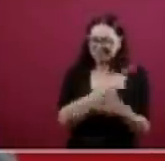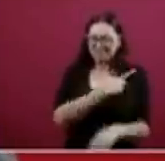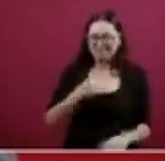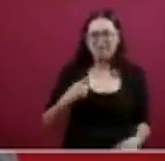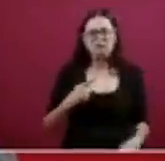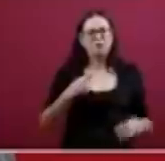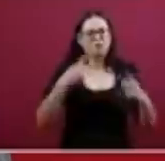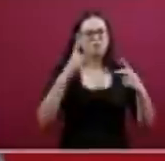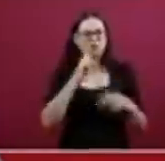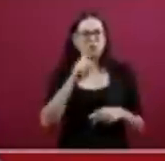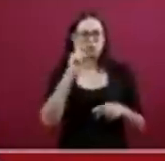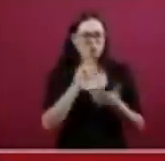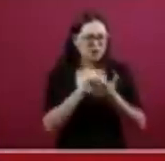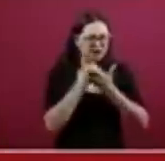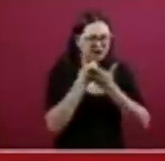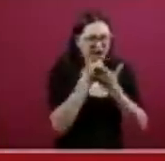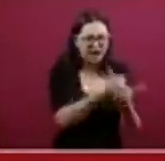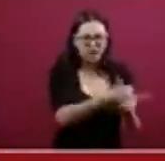a mujeres